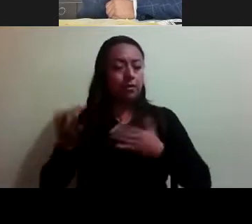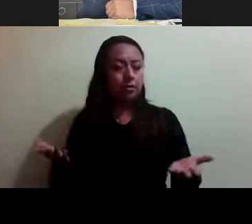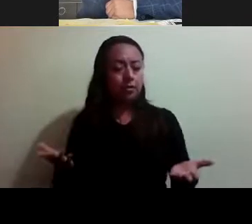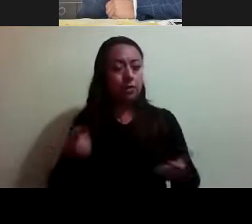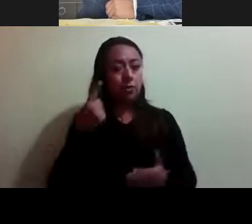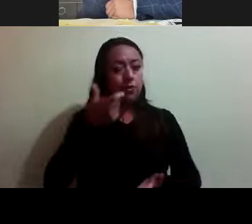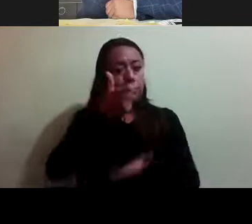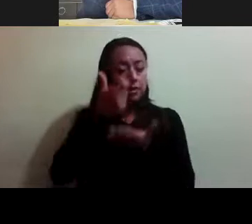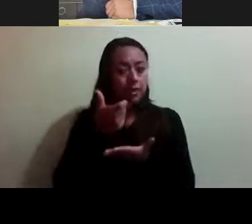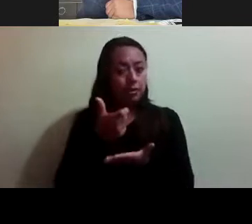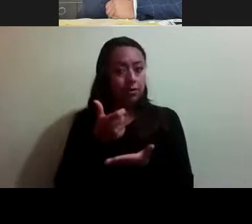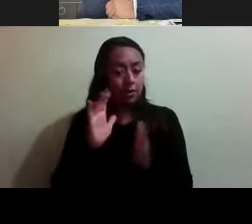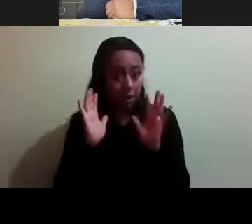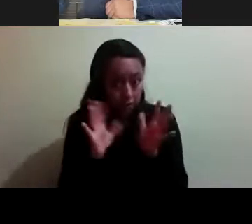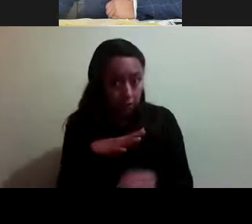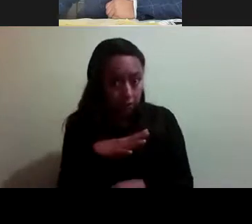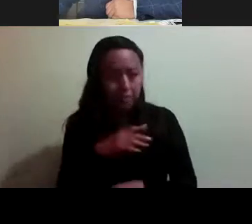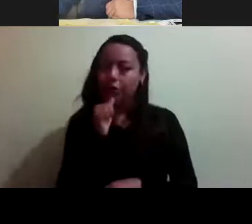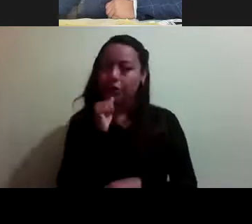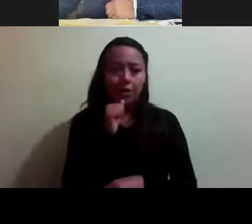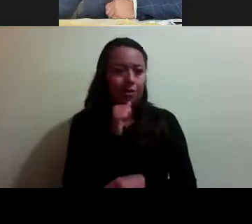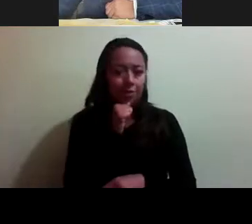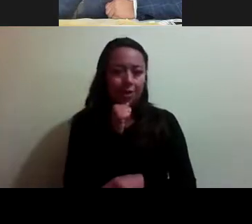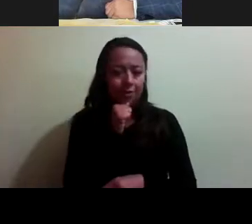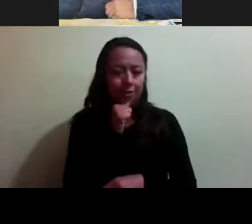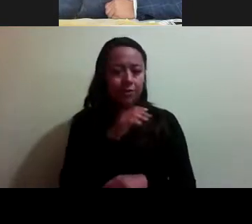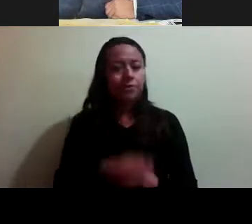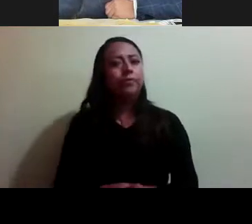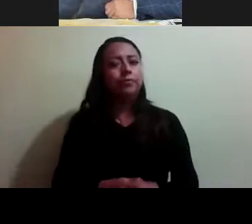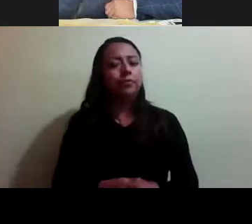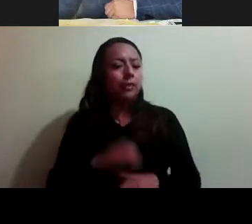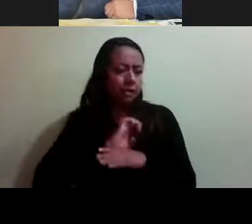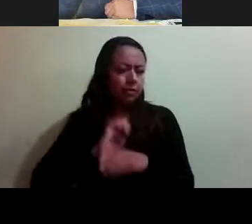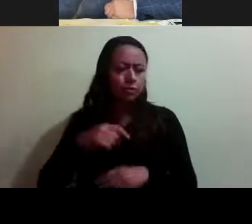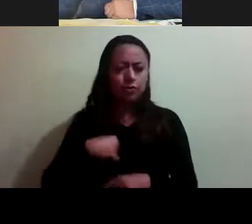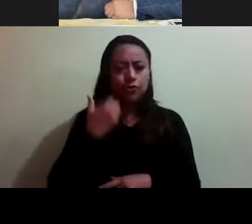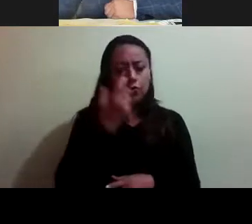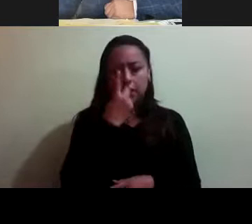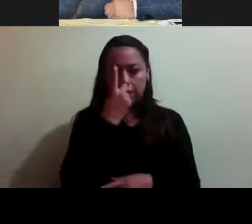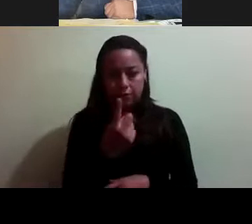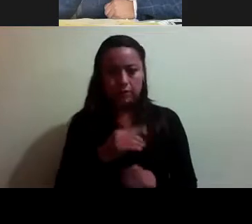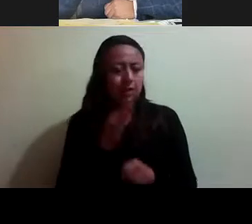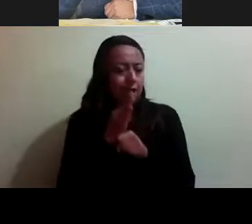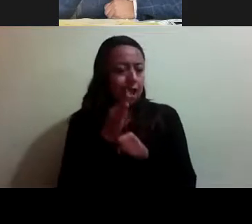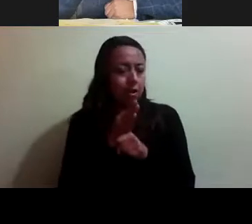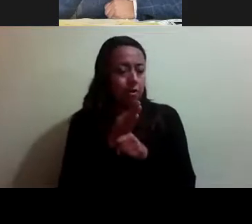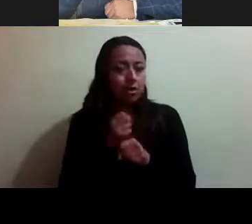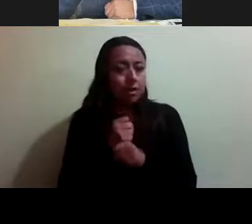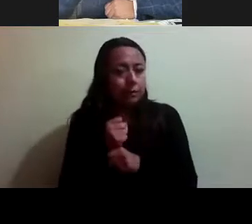tenemos, como si existiera la figura de bianualidad. Entonces, lo que quiero decir es que nosotros ya tenemos una presión de gasto con un